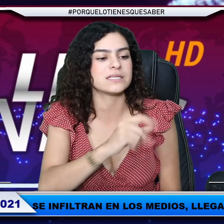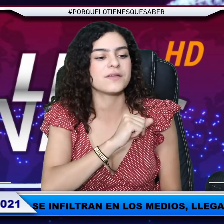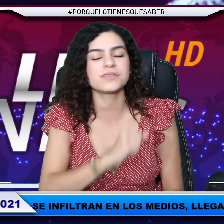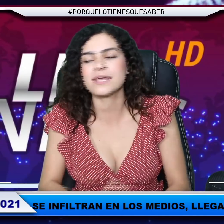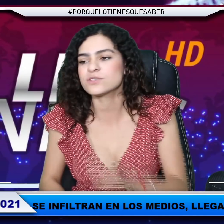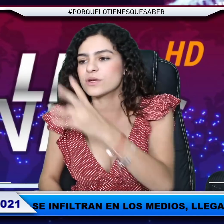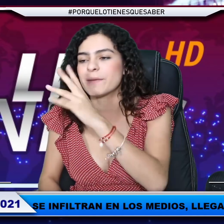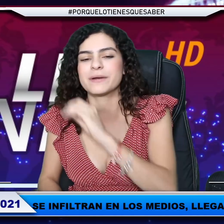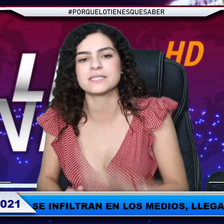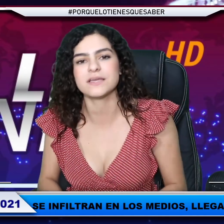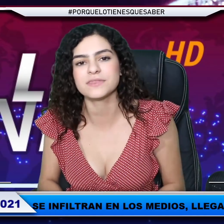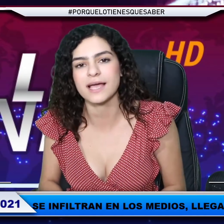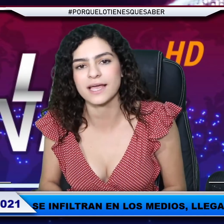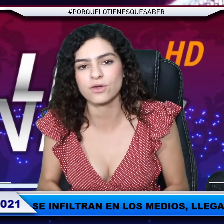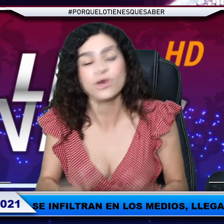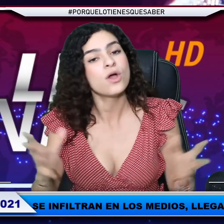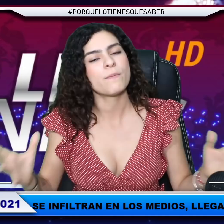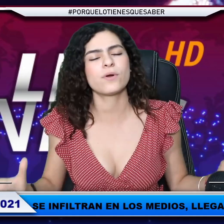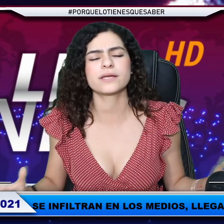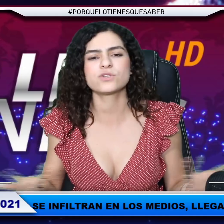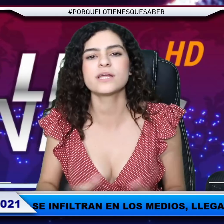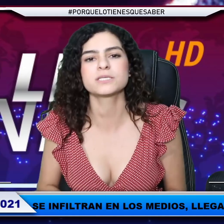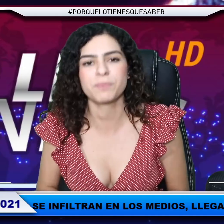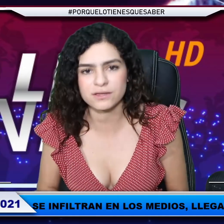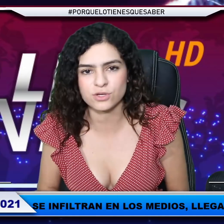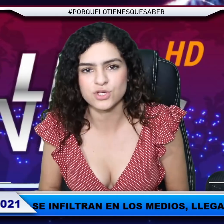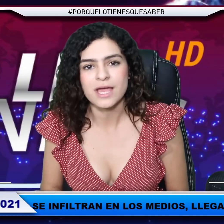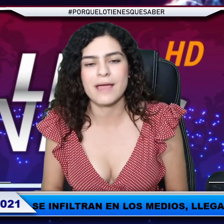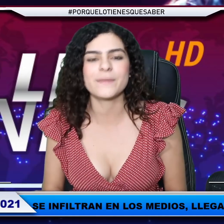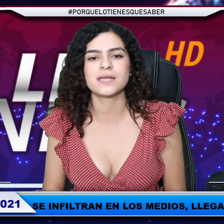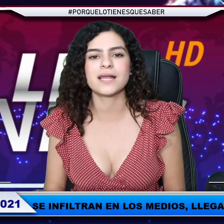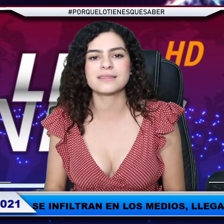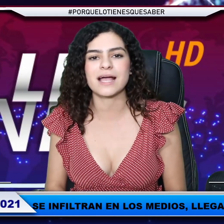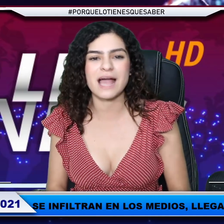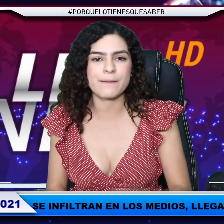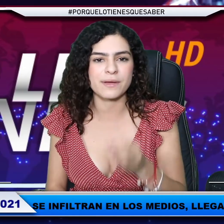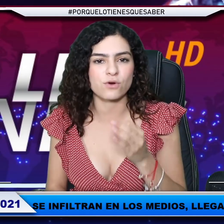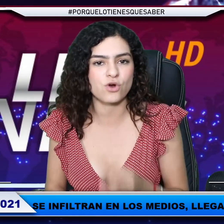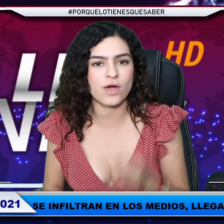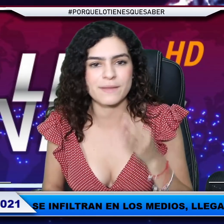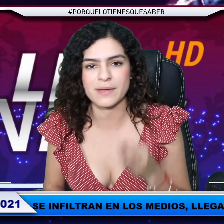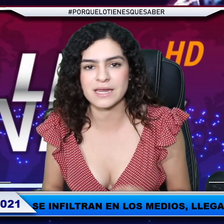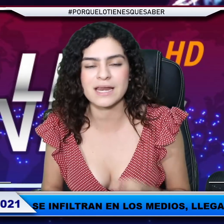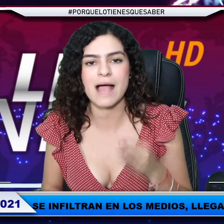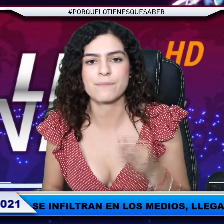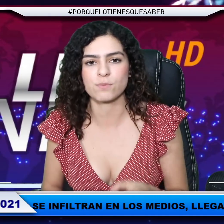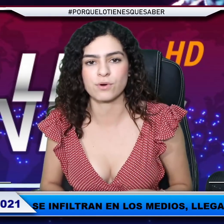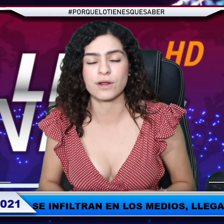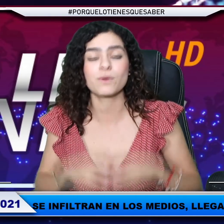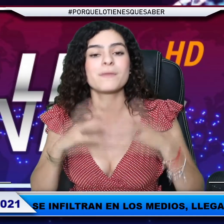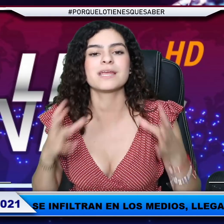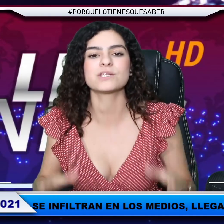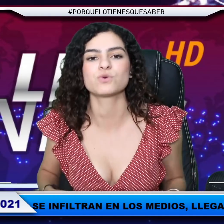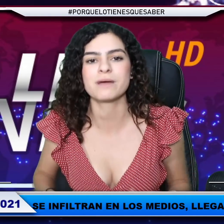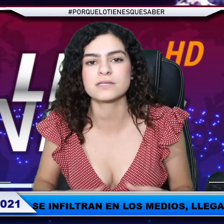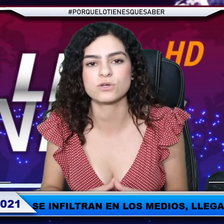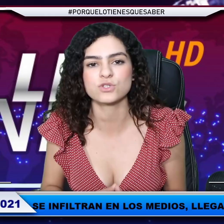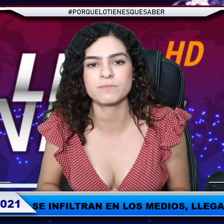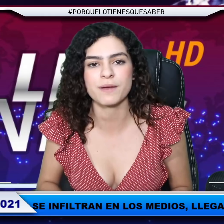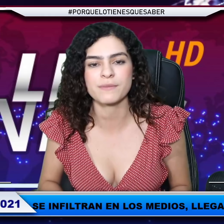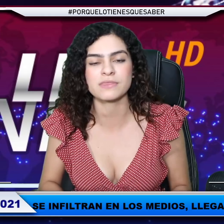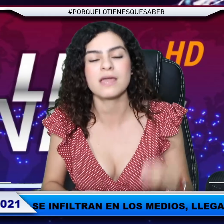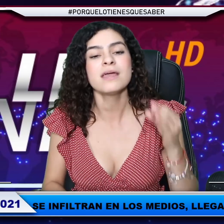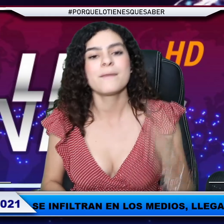el presidente esto, que el presidente aquello, porque son expertos en venir a atacar, pero no en venir a proponer, no en venir a sumar,